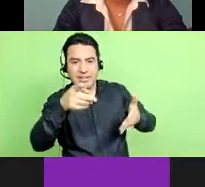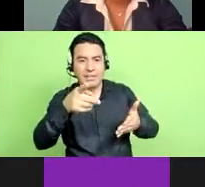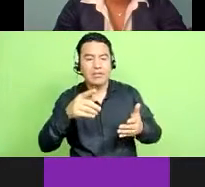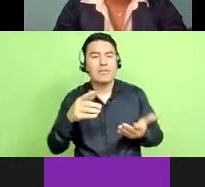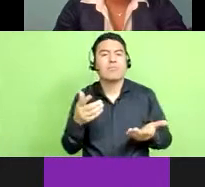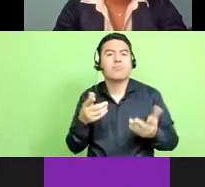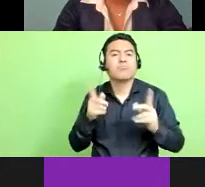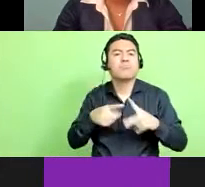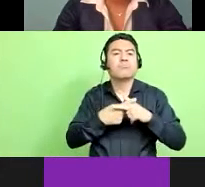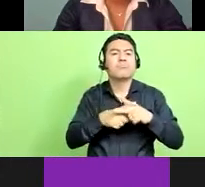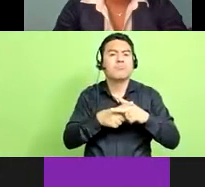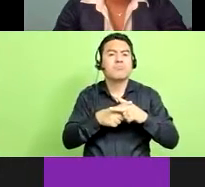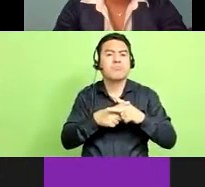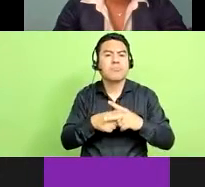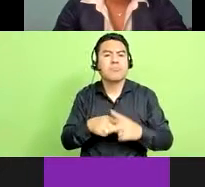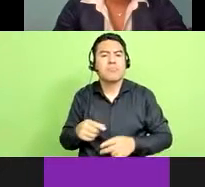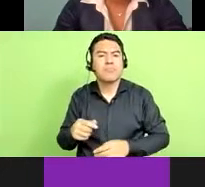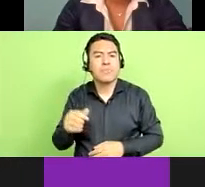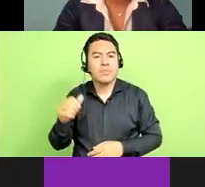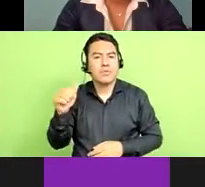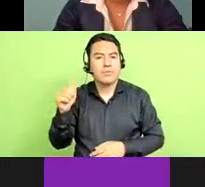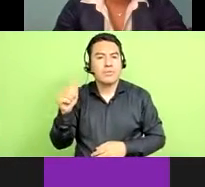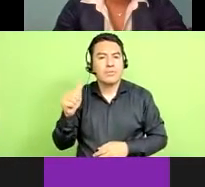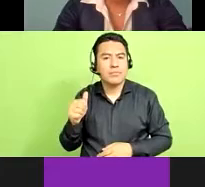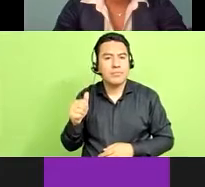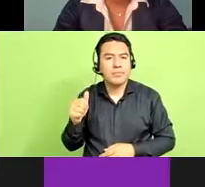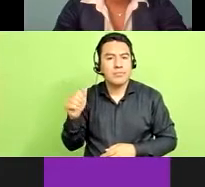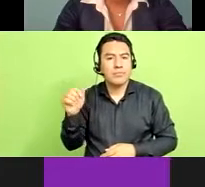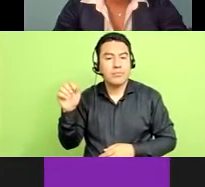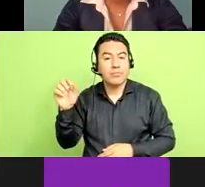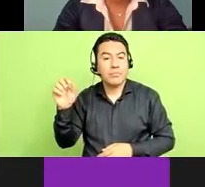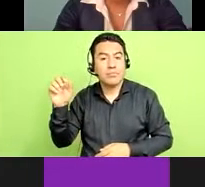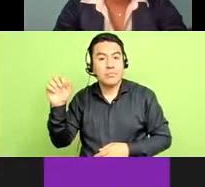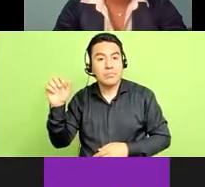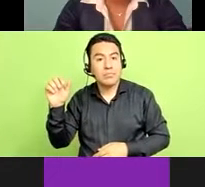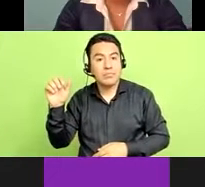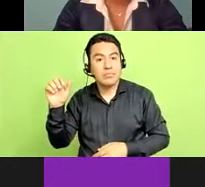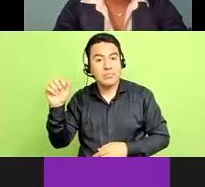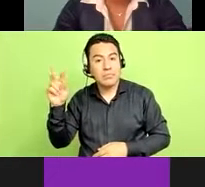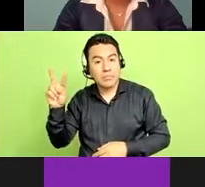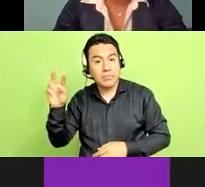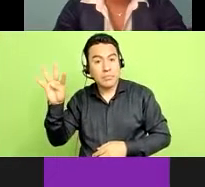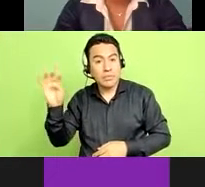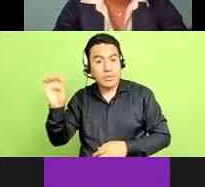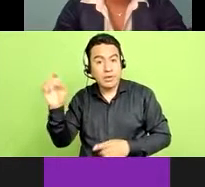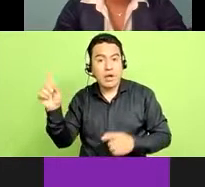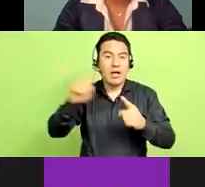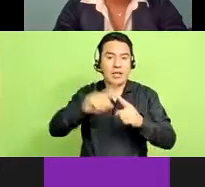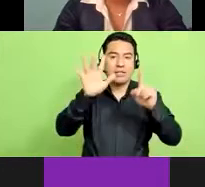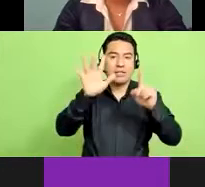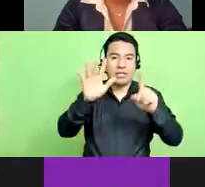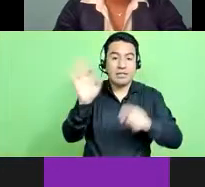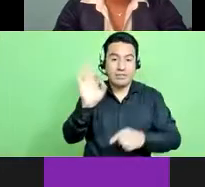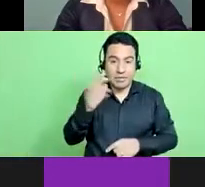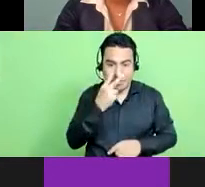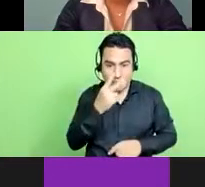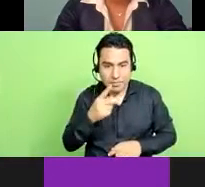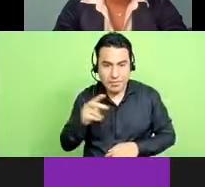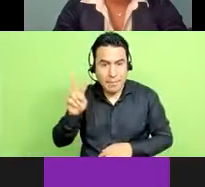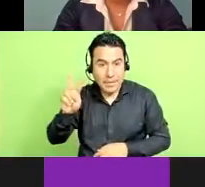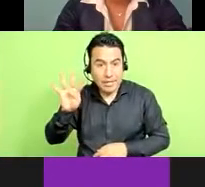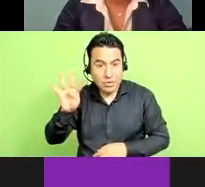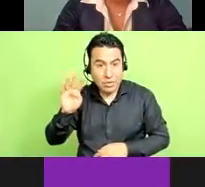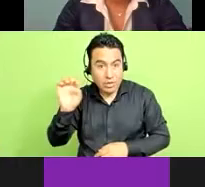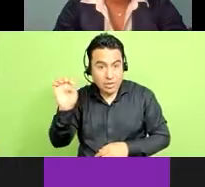nivel nacional 24 de enero el horario desde las 11 de la mañana a una de la tarde 13 pm